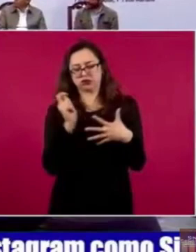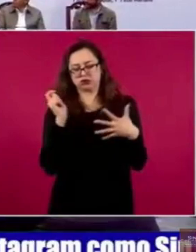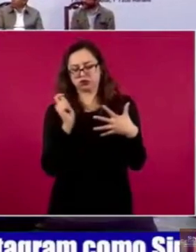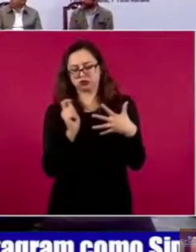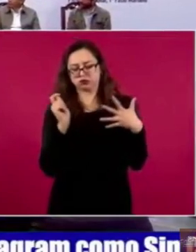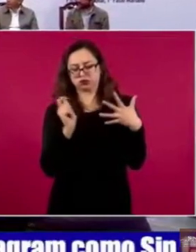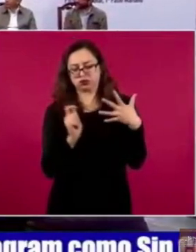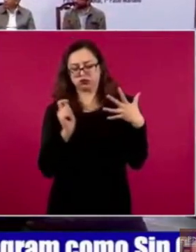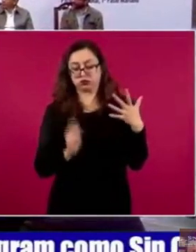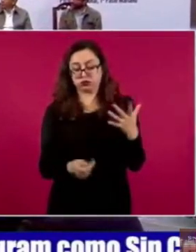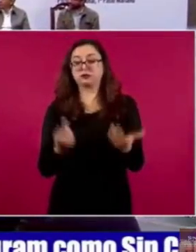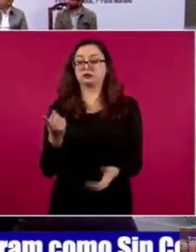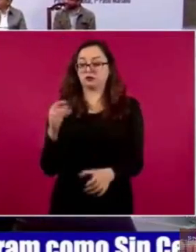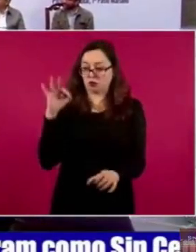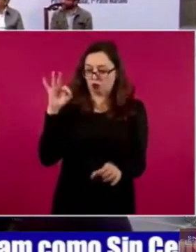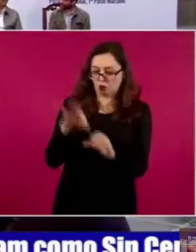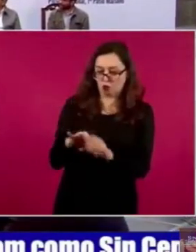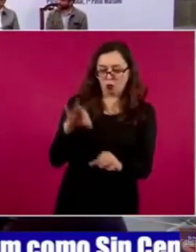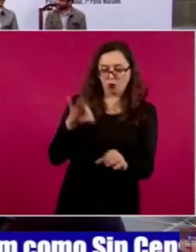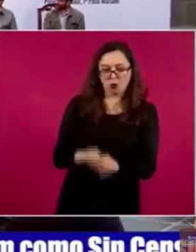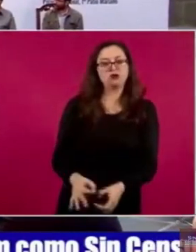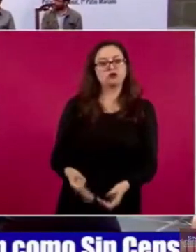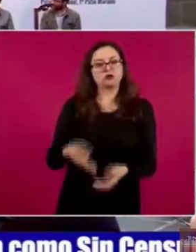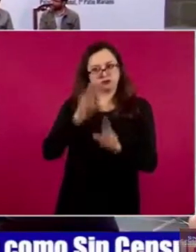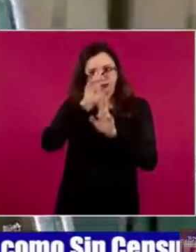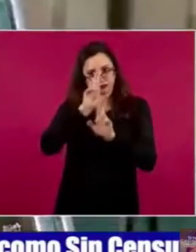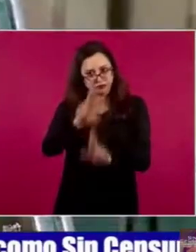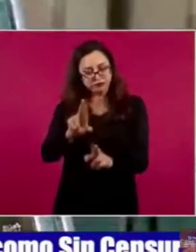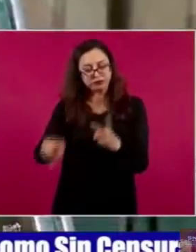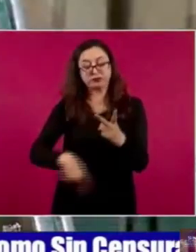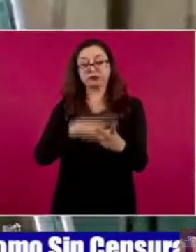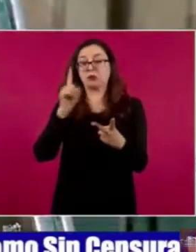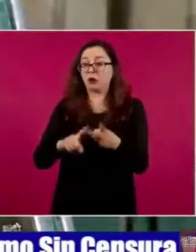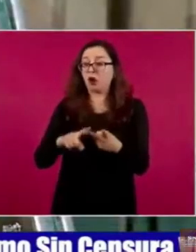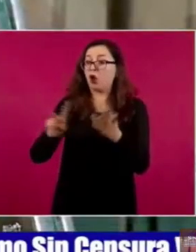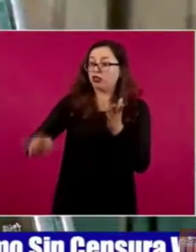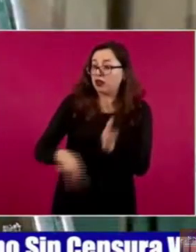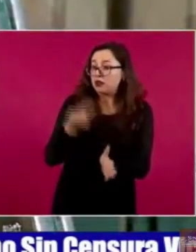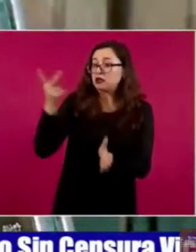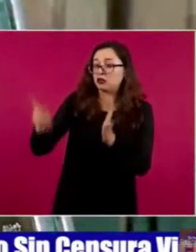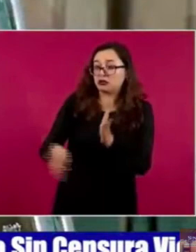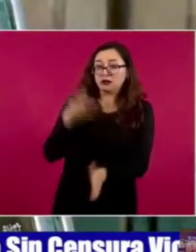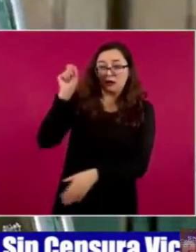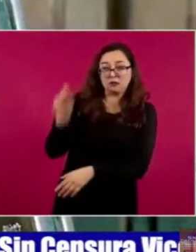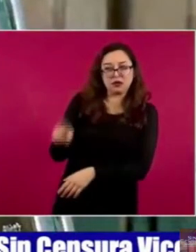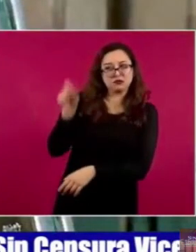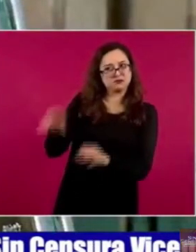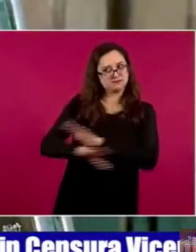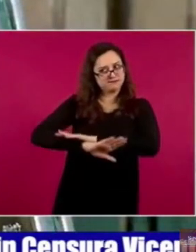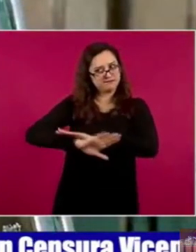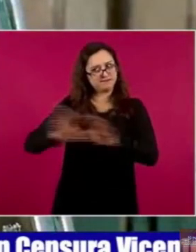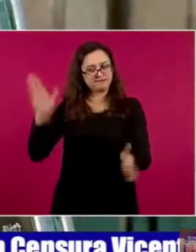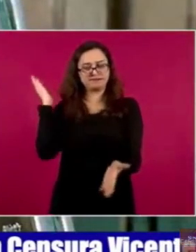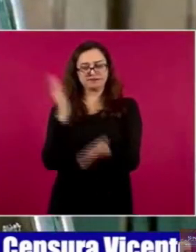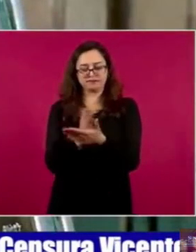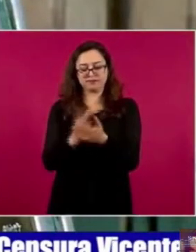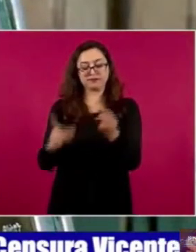el sufragio efectivo, la no reelección, la libertad de